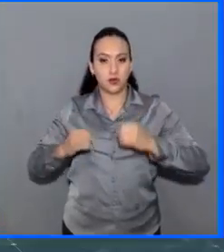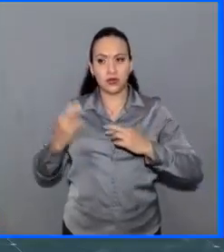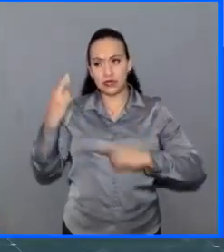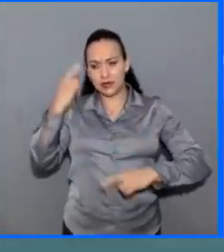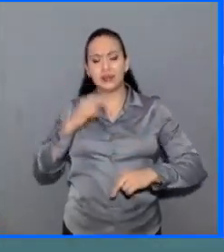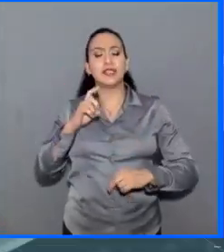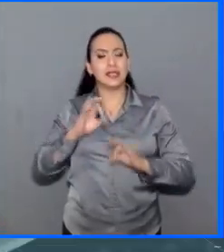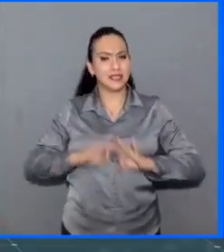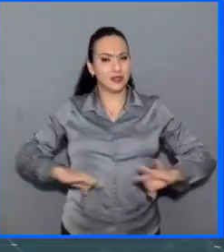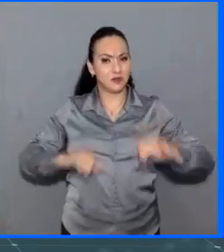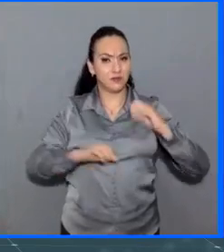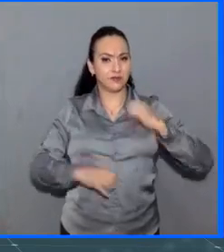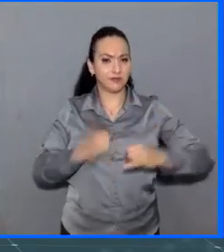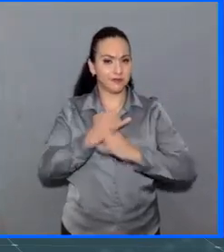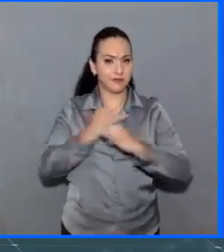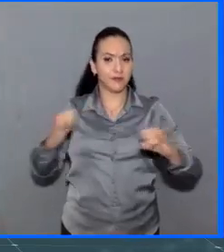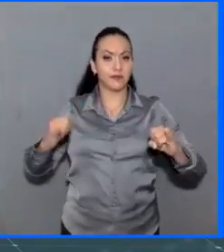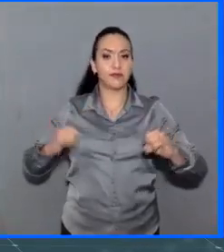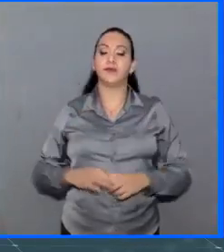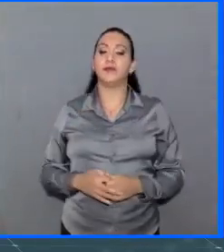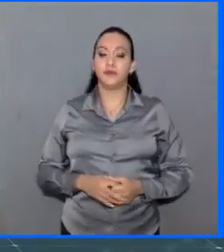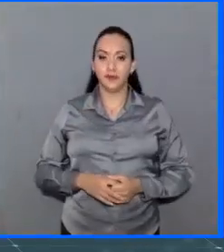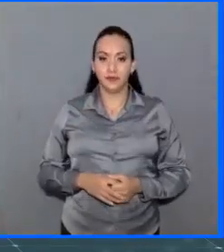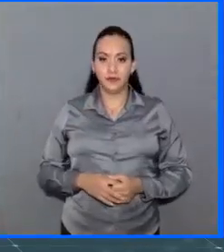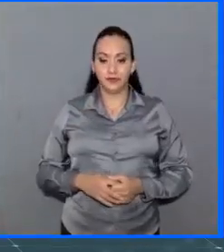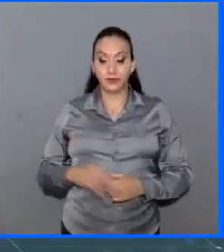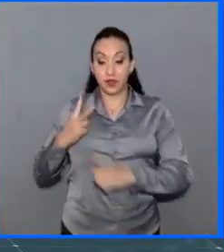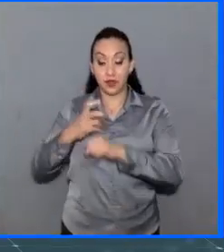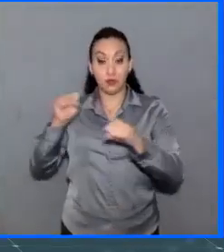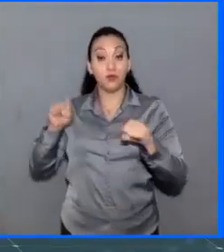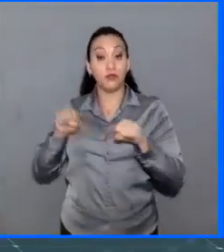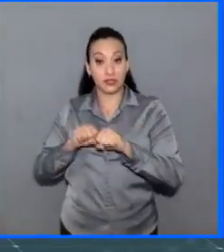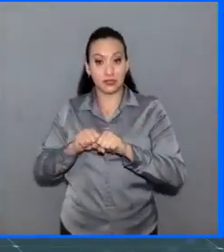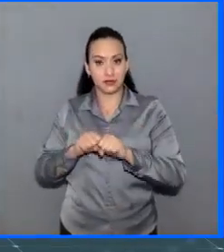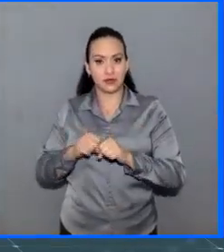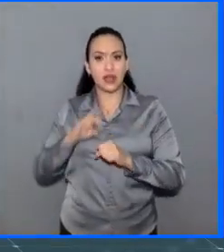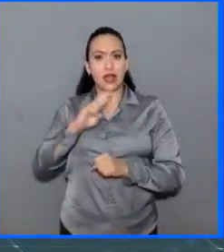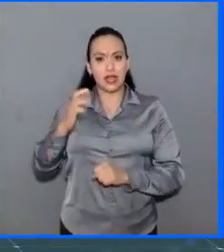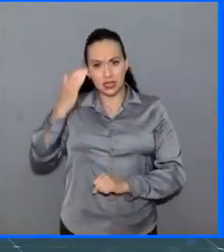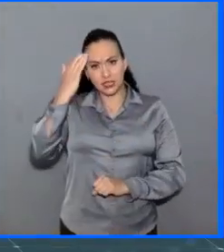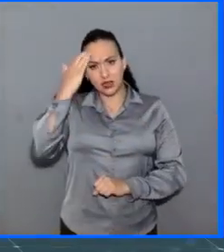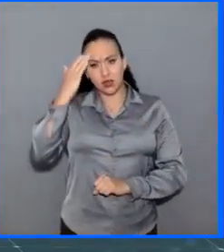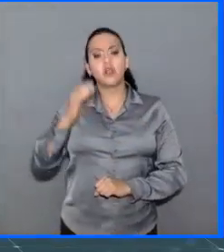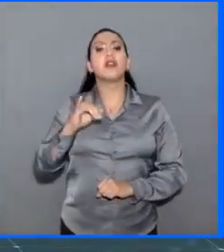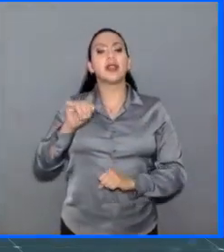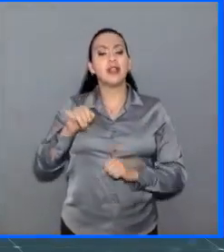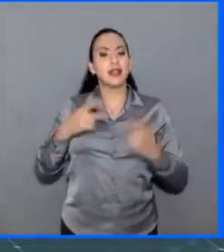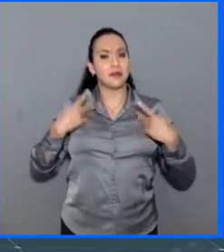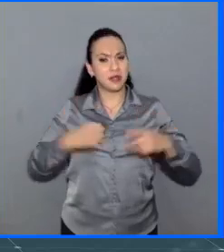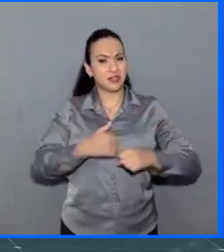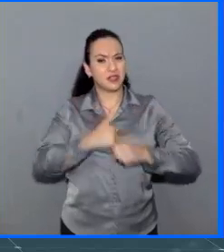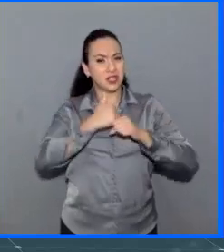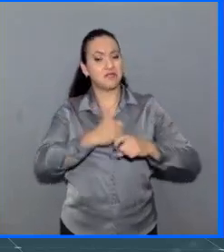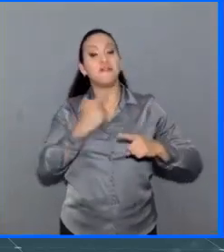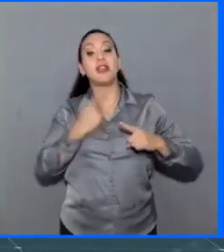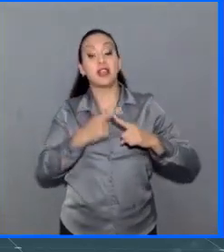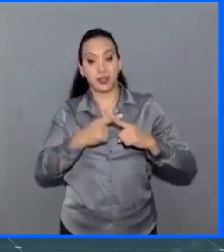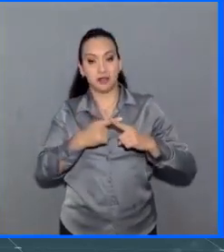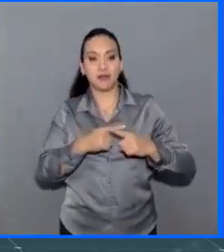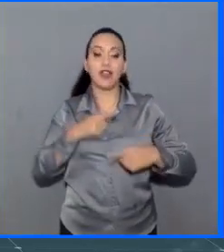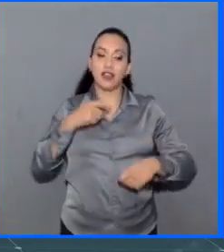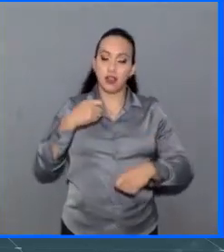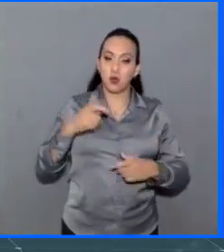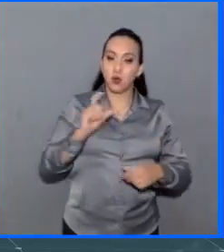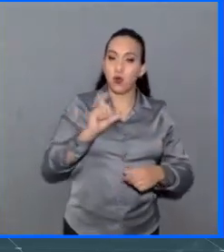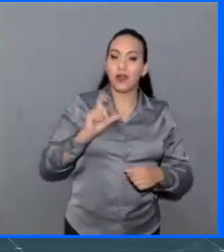judiciales. La segunda sala de la Corte reconoce la calidad de víctimas indirectas a familiares de una